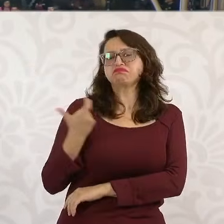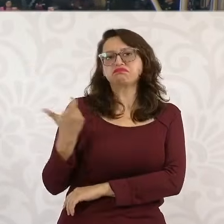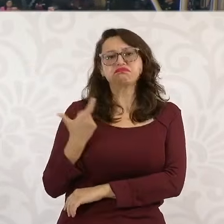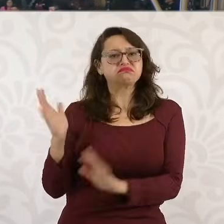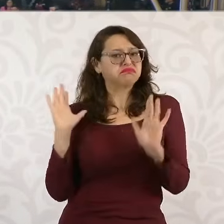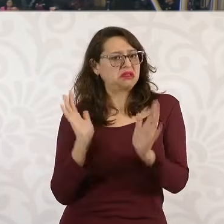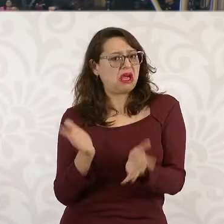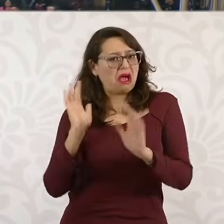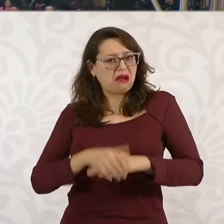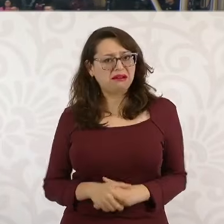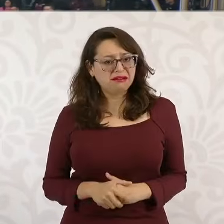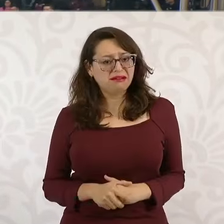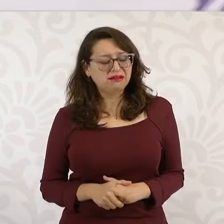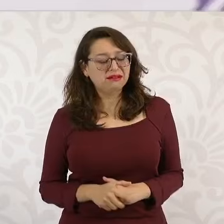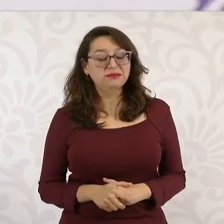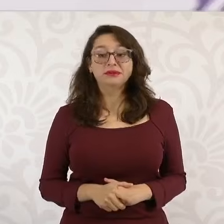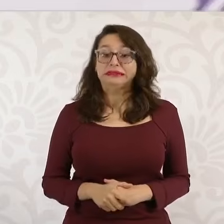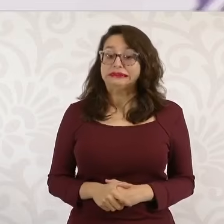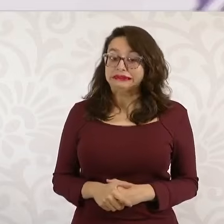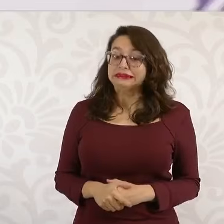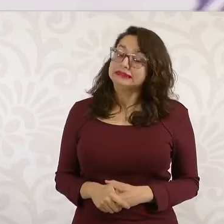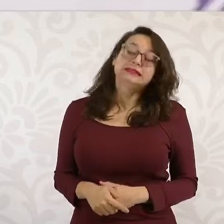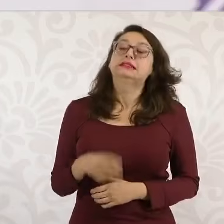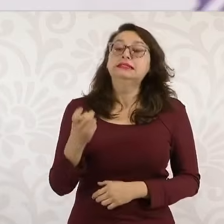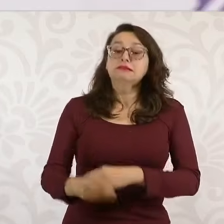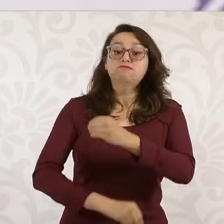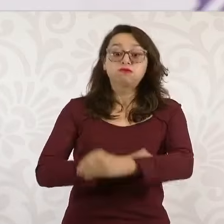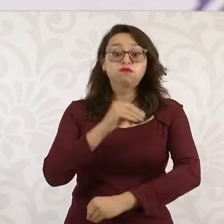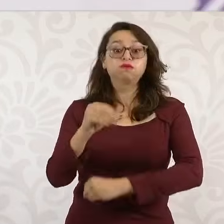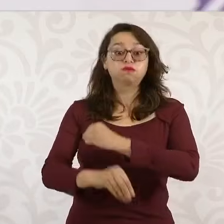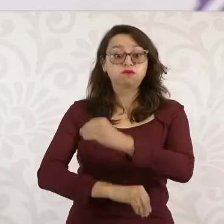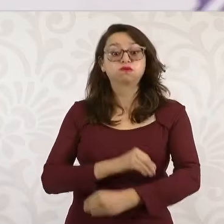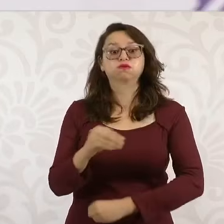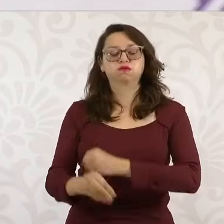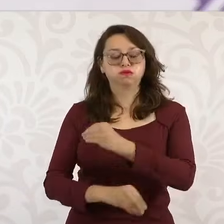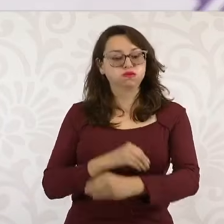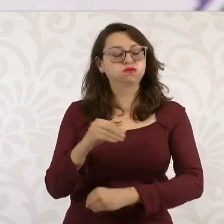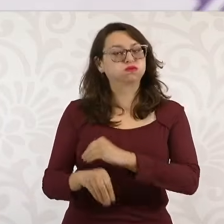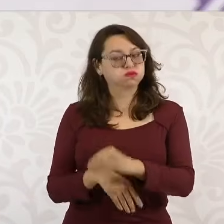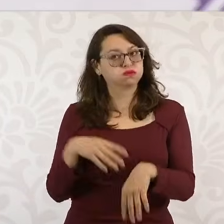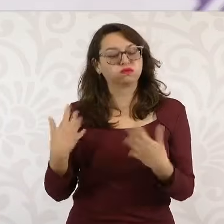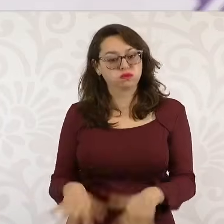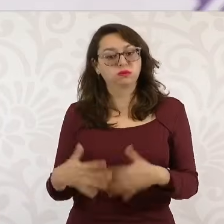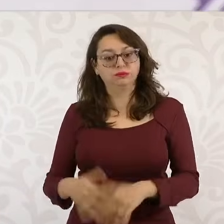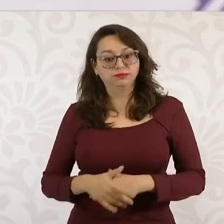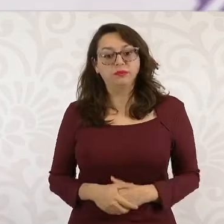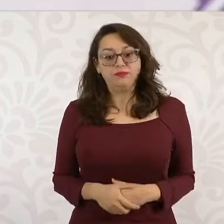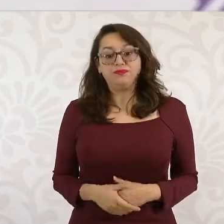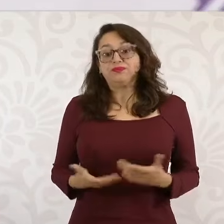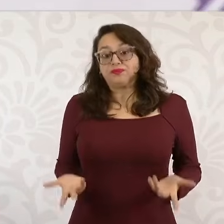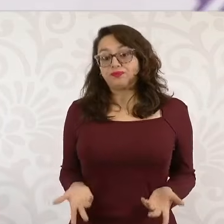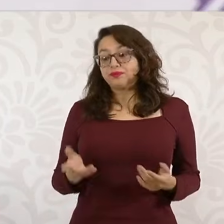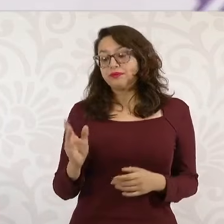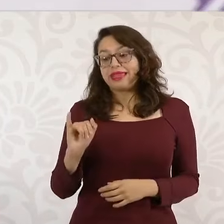discusión. Quien más defendió que se mantuvieran las representaciones, digamos,